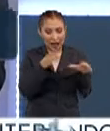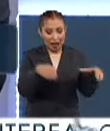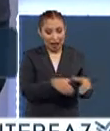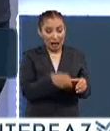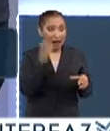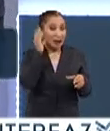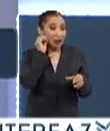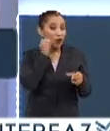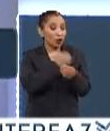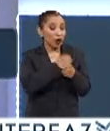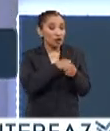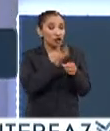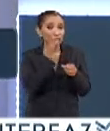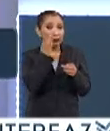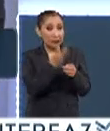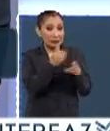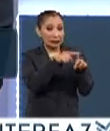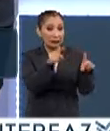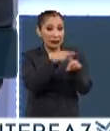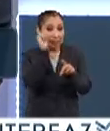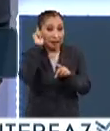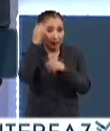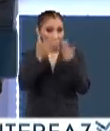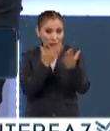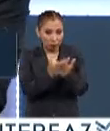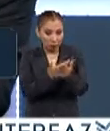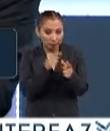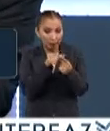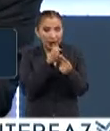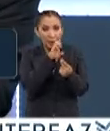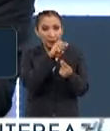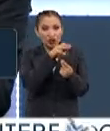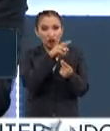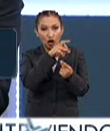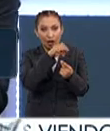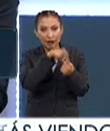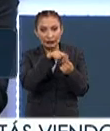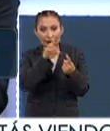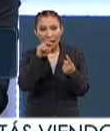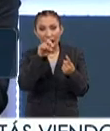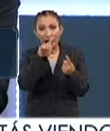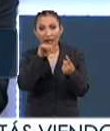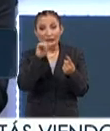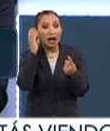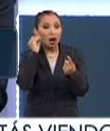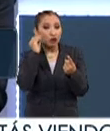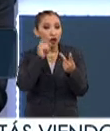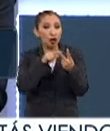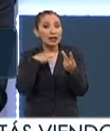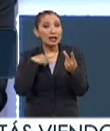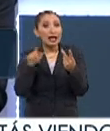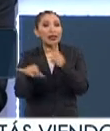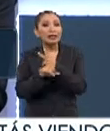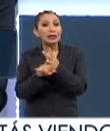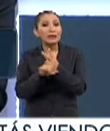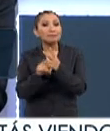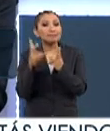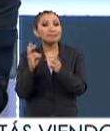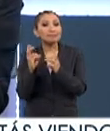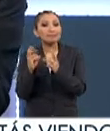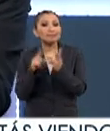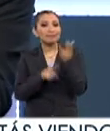Educación son 3 tipos de servicio: emisoras, canales de audio y plataformas de